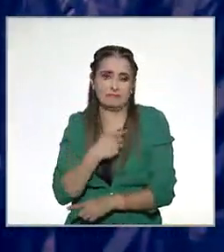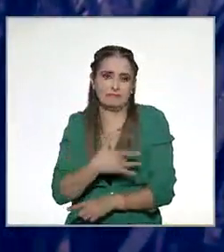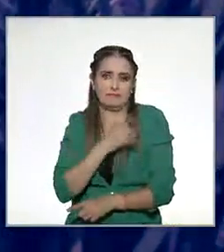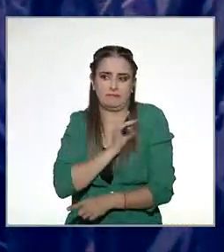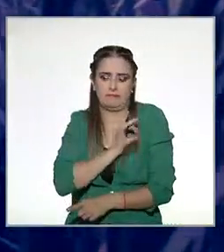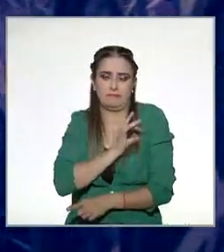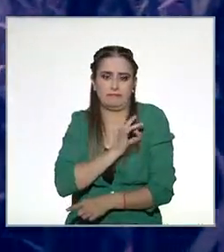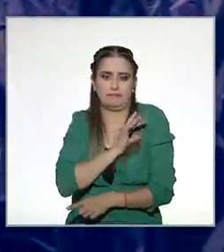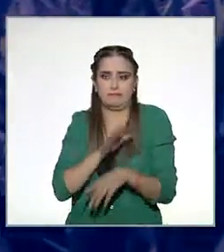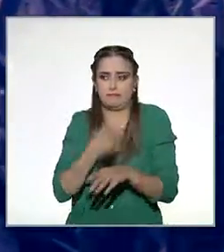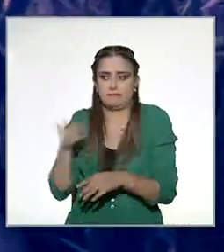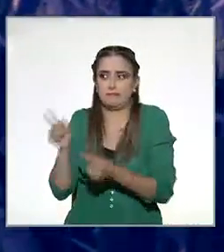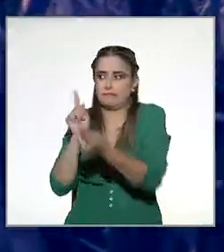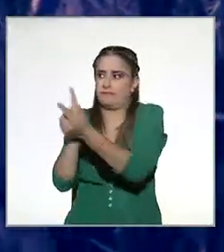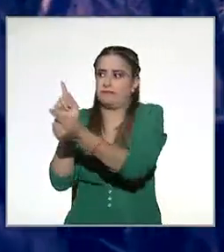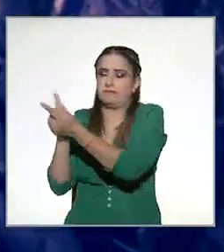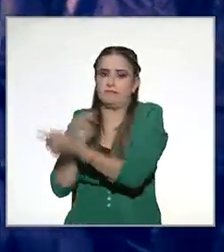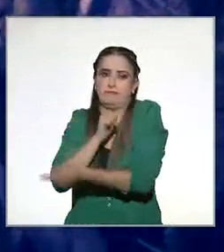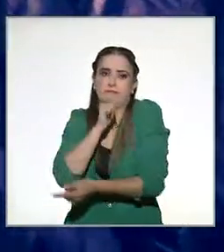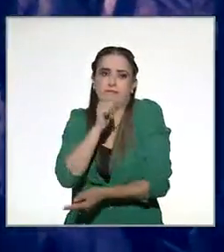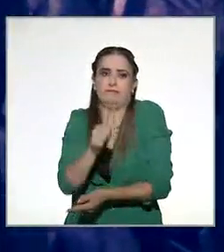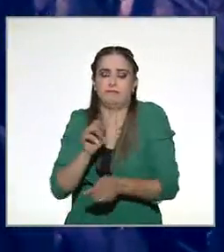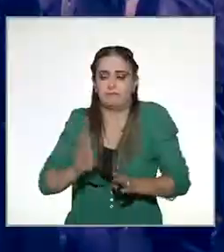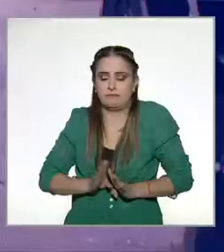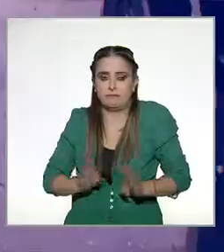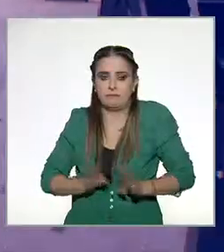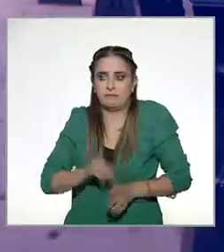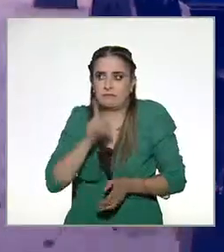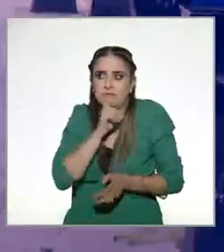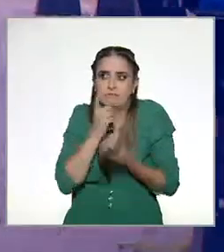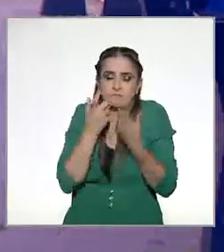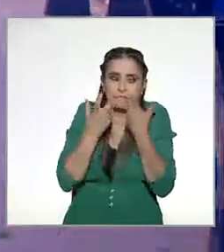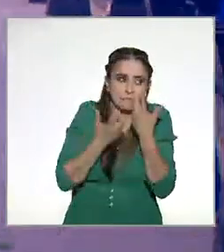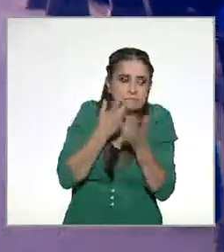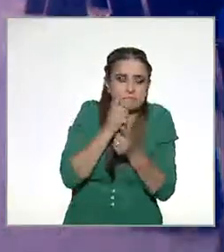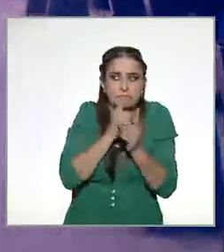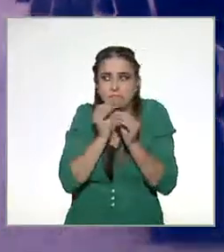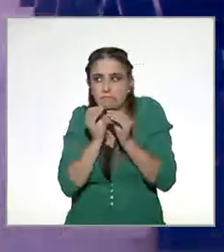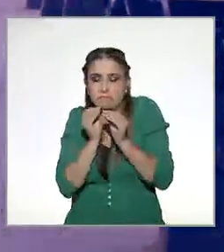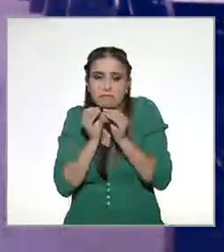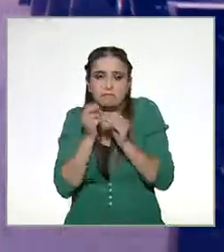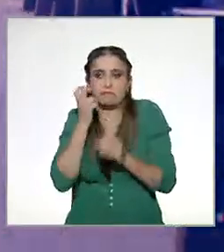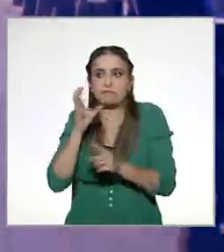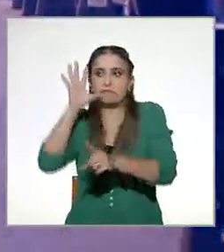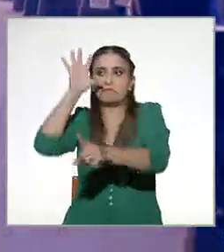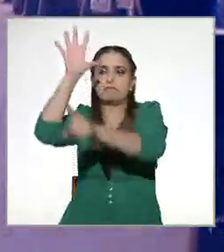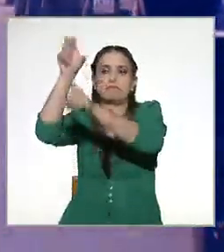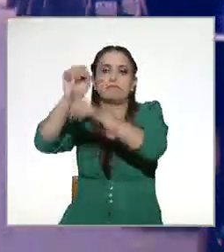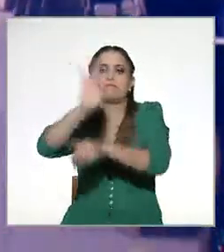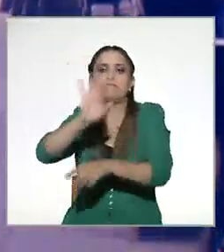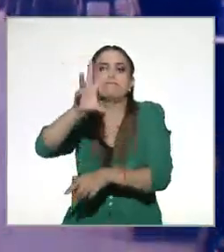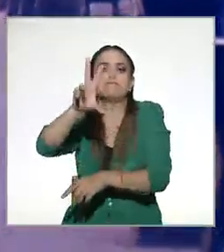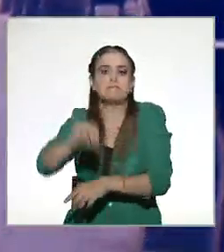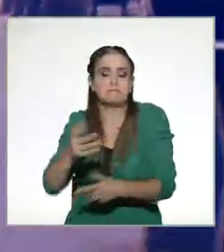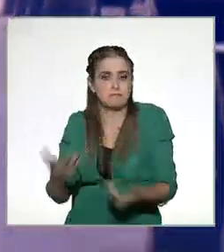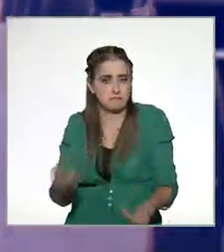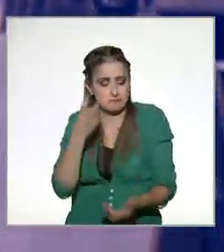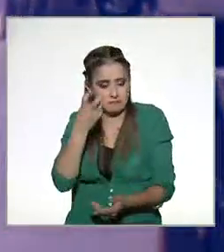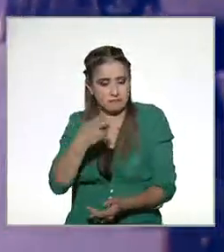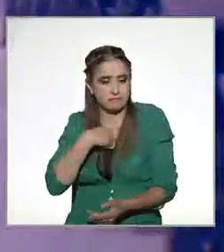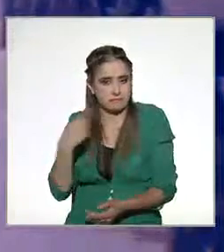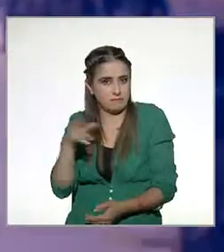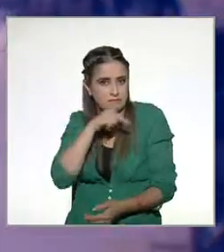por esa parte de su carácter, que es muy callado, muy introvertido y que no le gusta interactuar con la